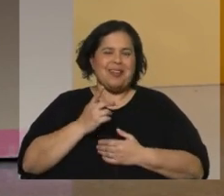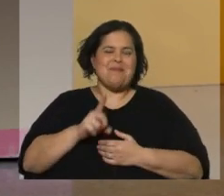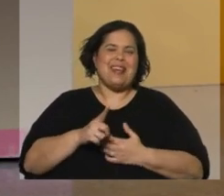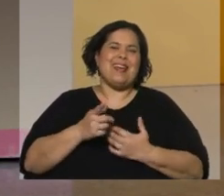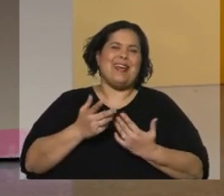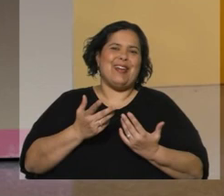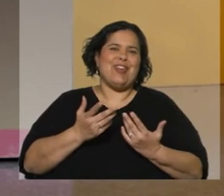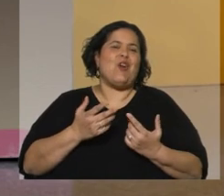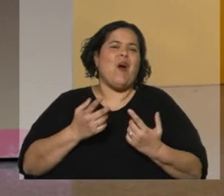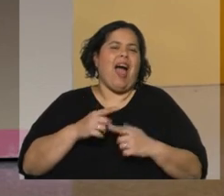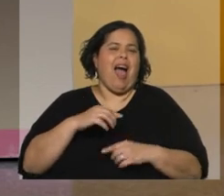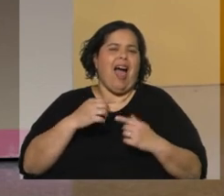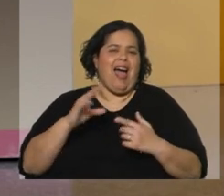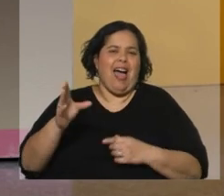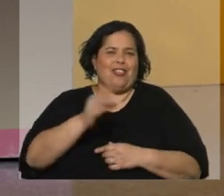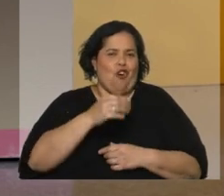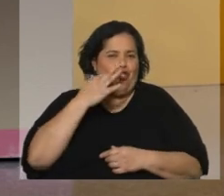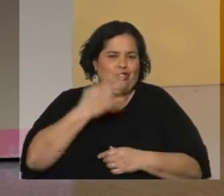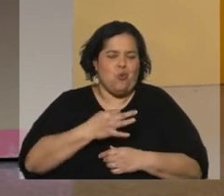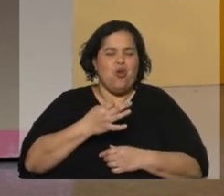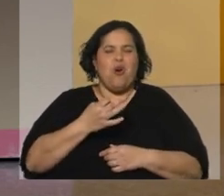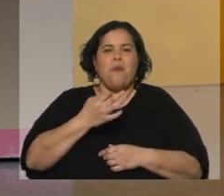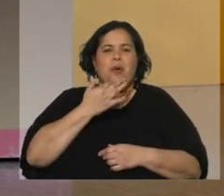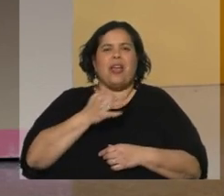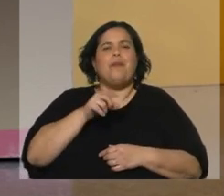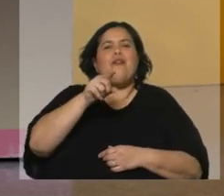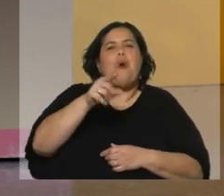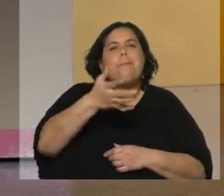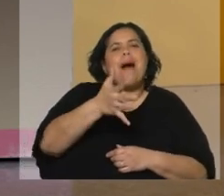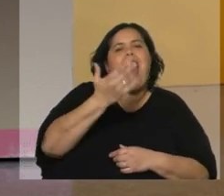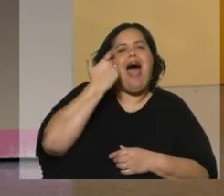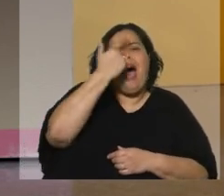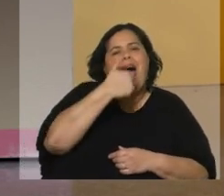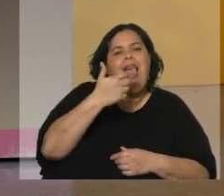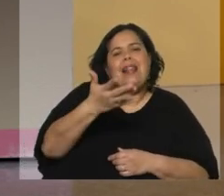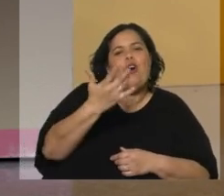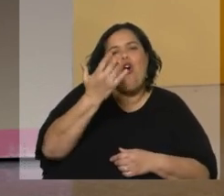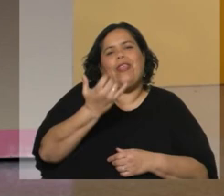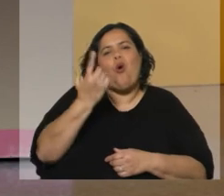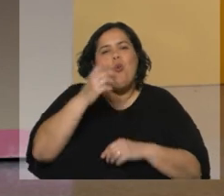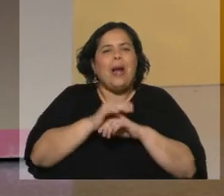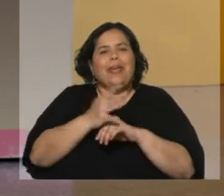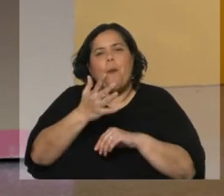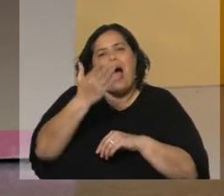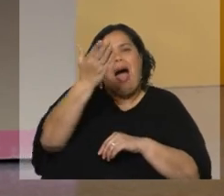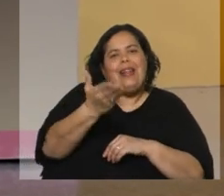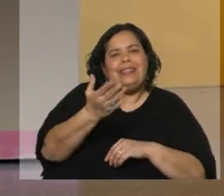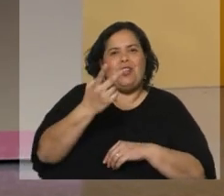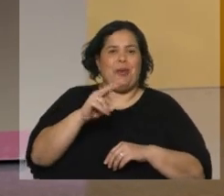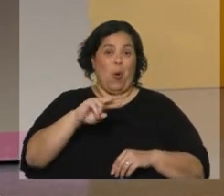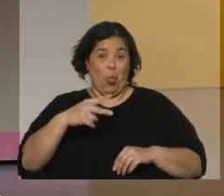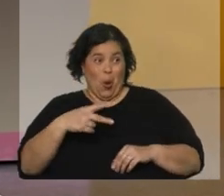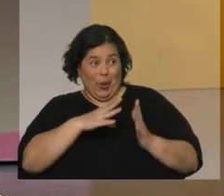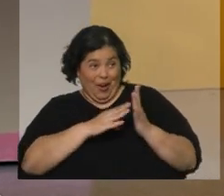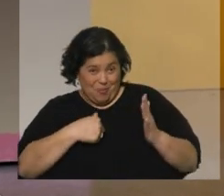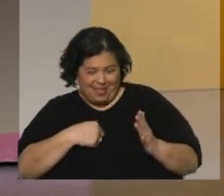que todos no de haber pasado a vos te había pasado también que te digan Bueno te parece esa o conozco un amigo que se parece a vos pero doble no